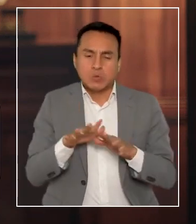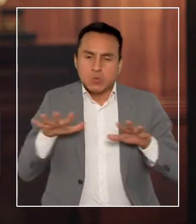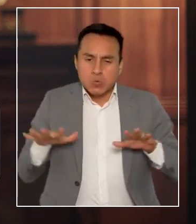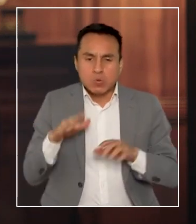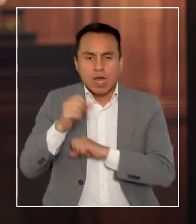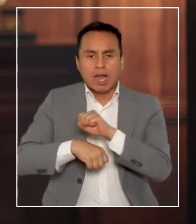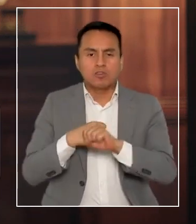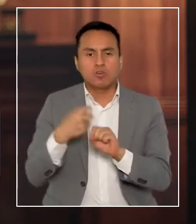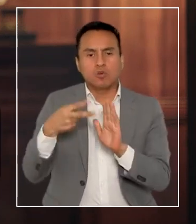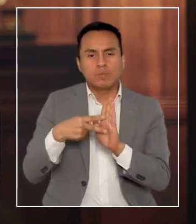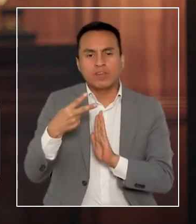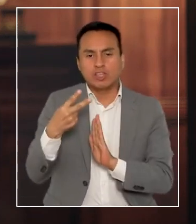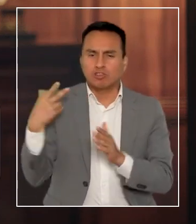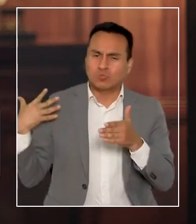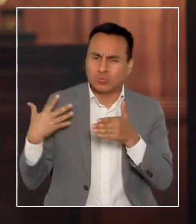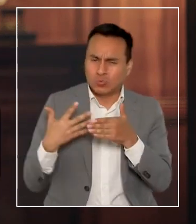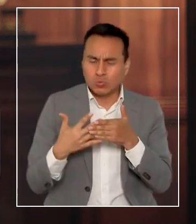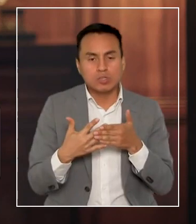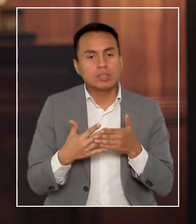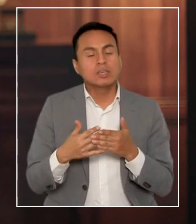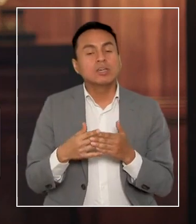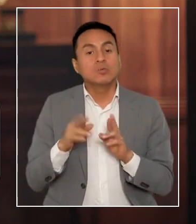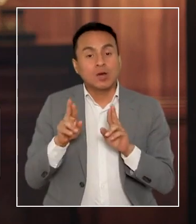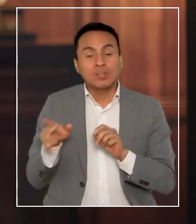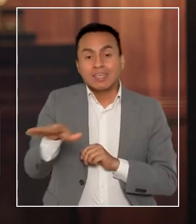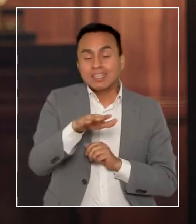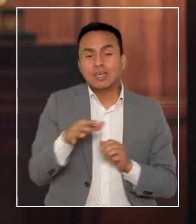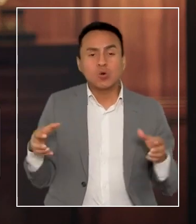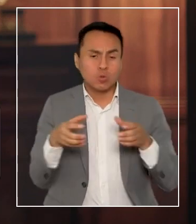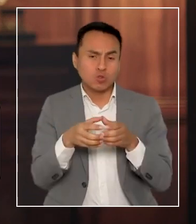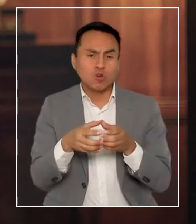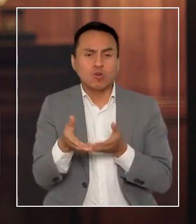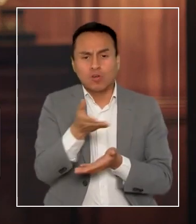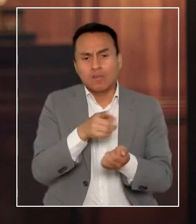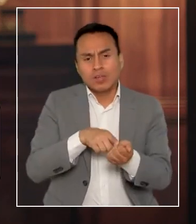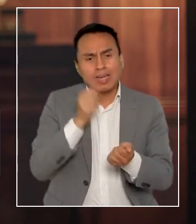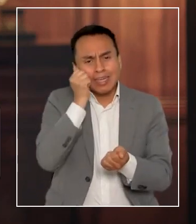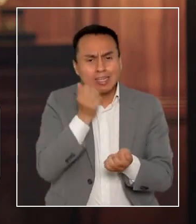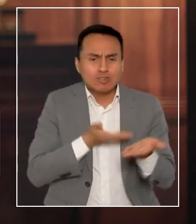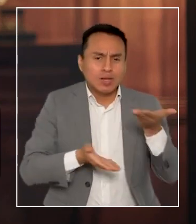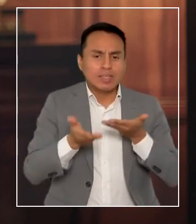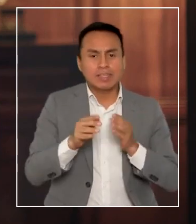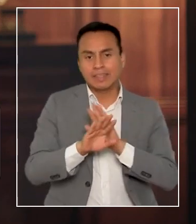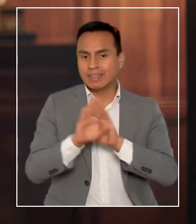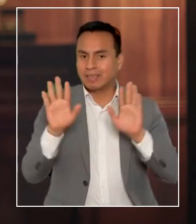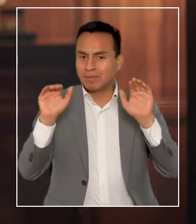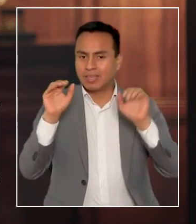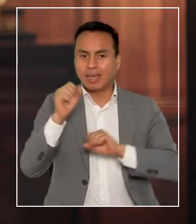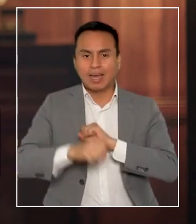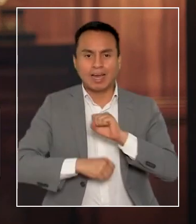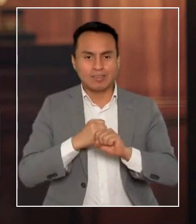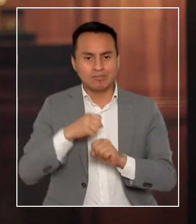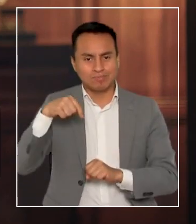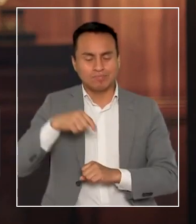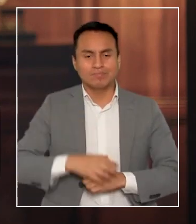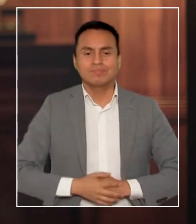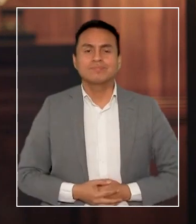año 2022 esperando que se encuentren reunidos junto a sus seres queridos para poder despedir este año